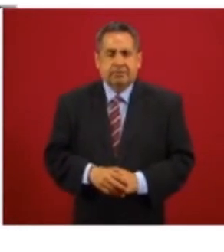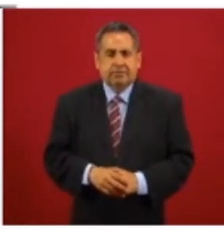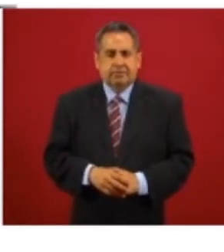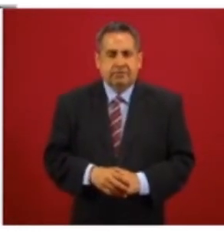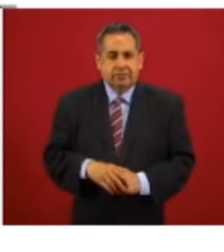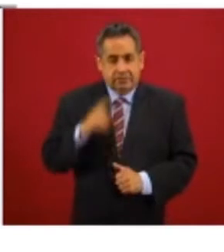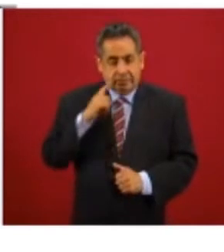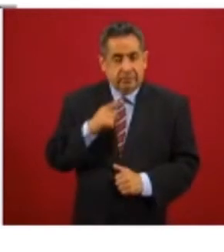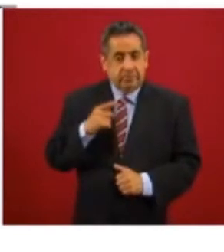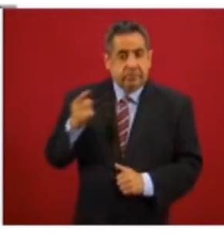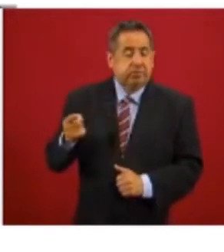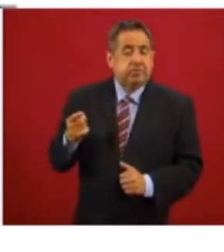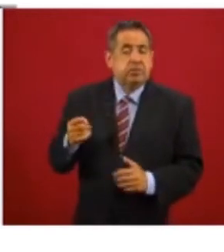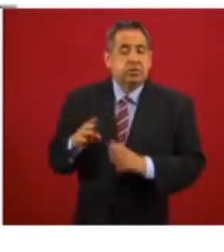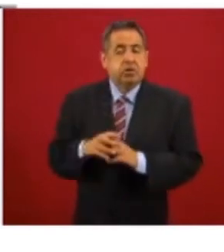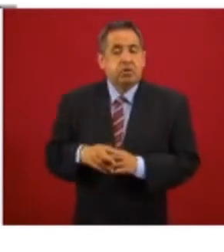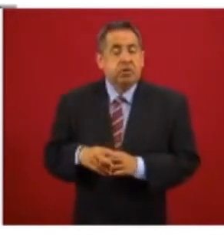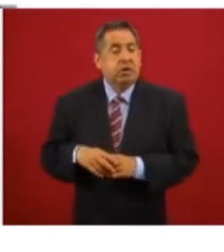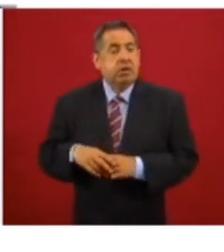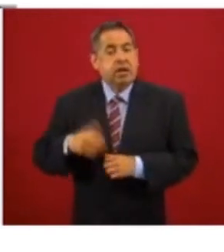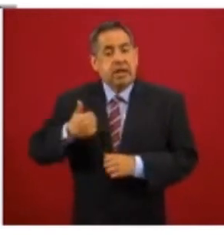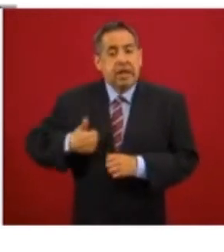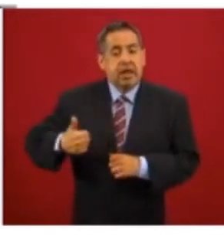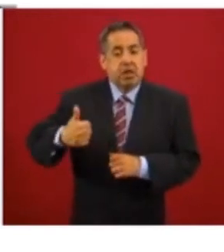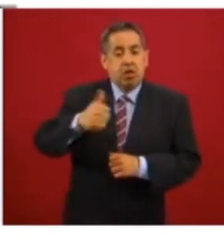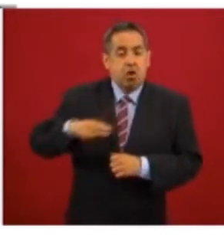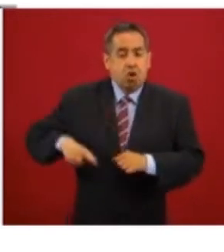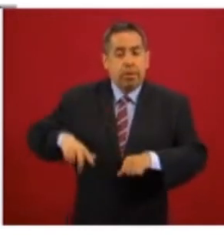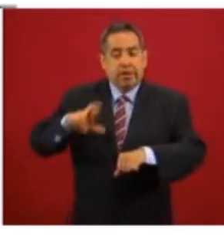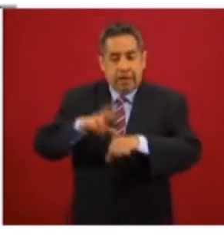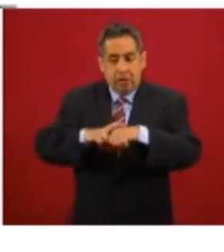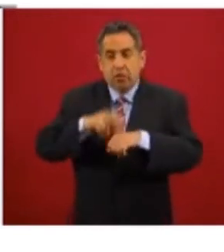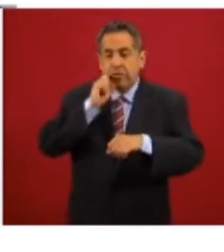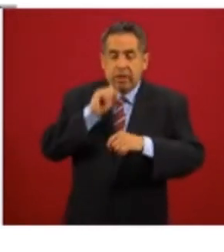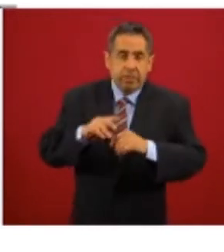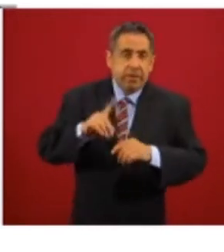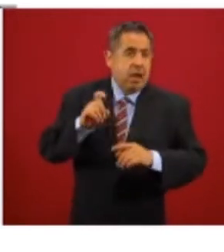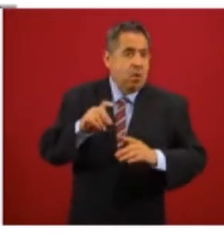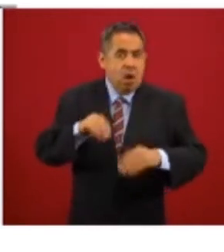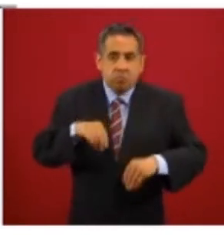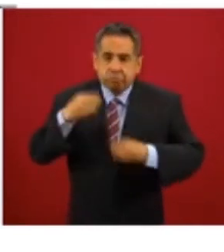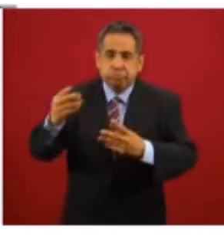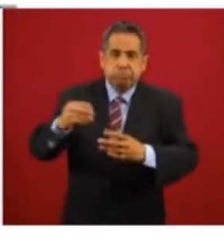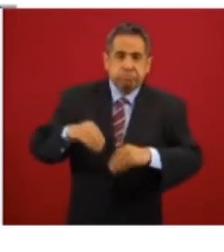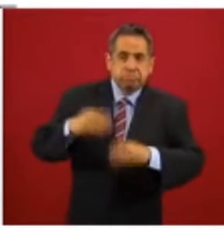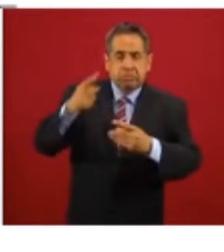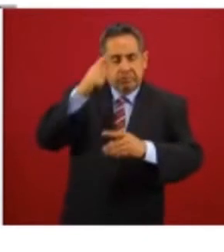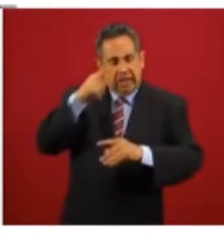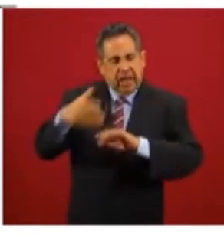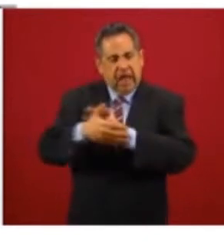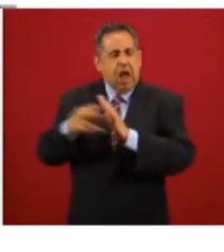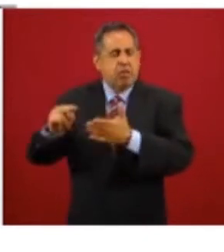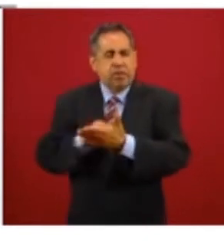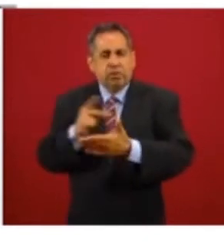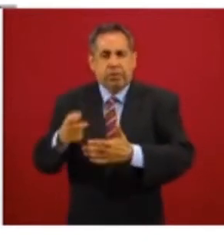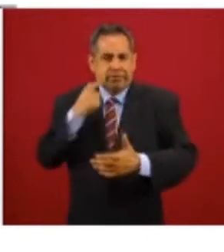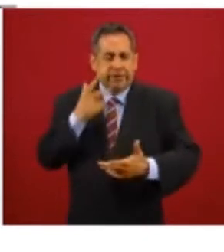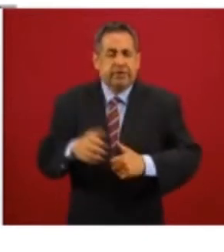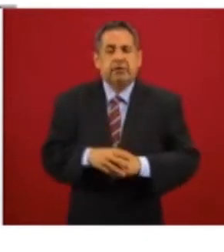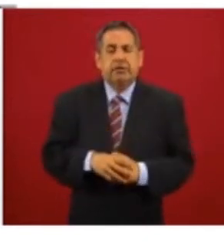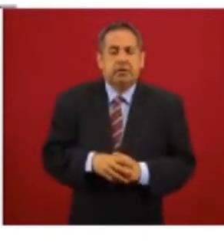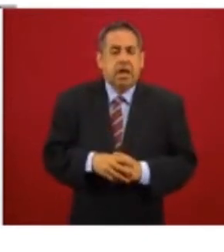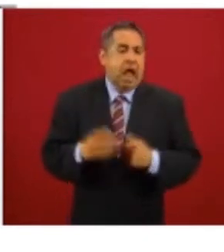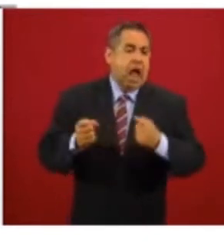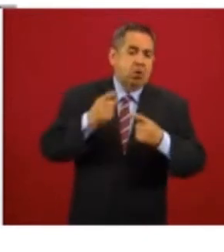Y cómo cada uno de los gobernadores también ha aportado en términos del tratado. Entonces, a veces unos